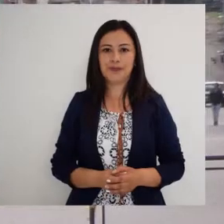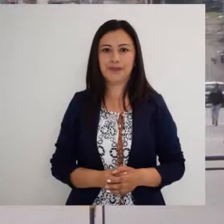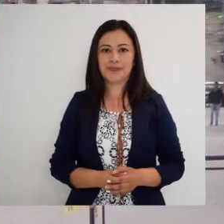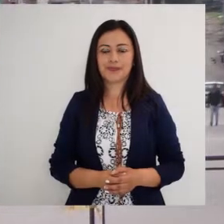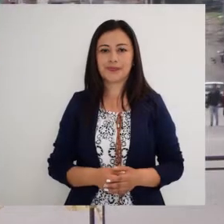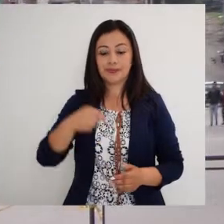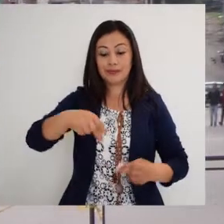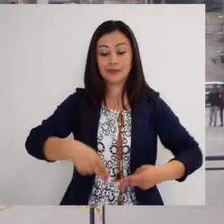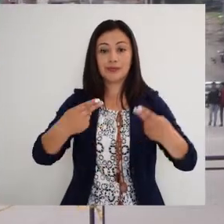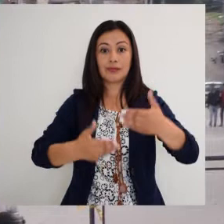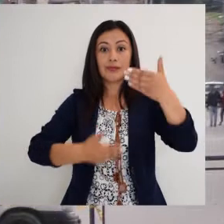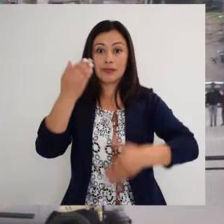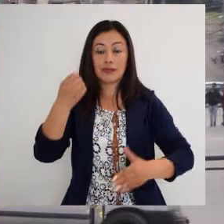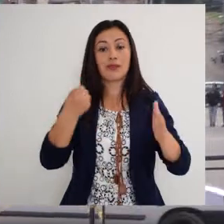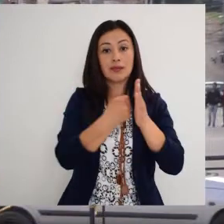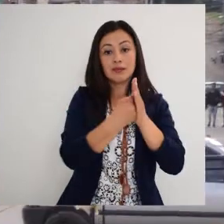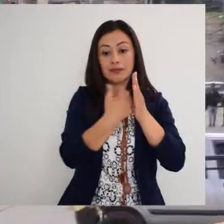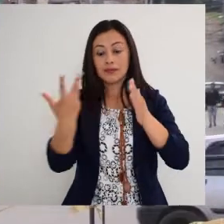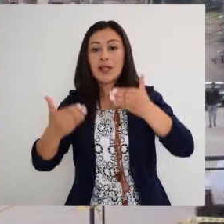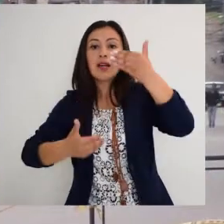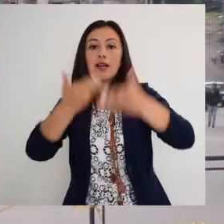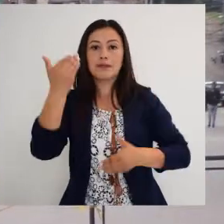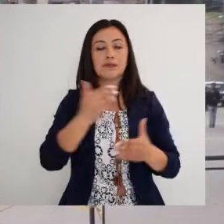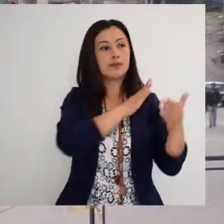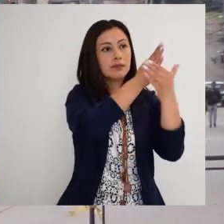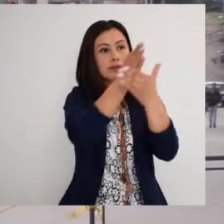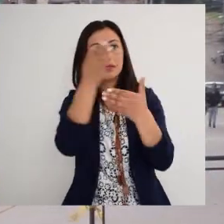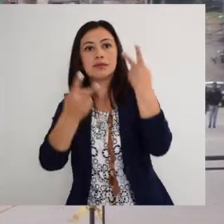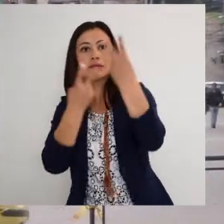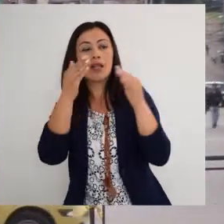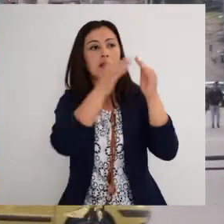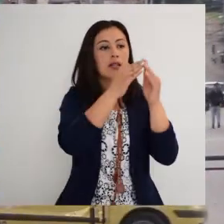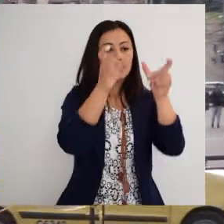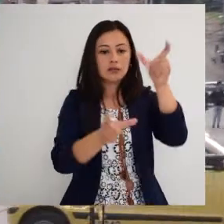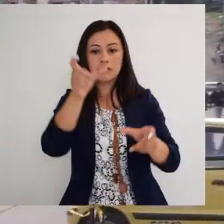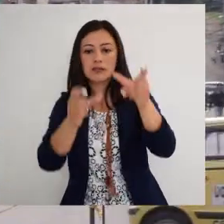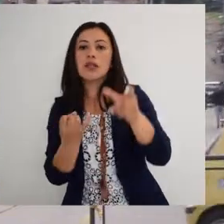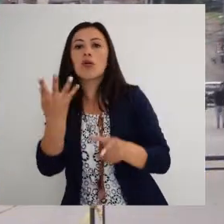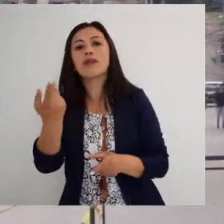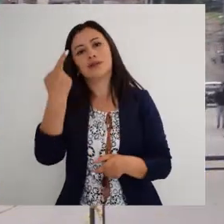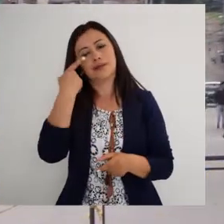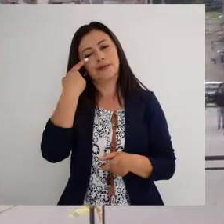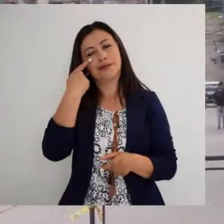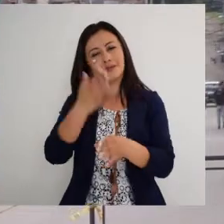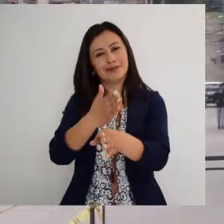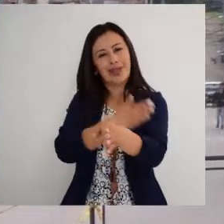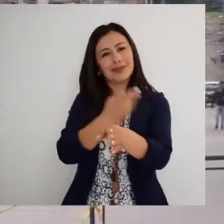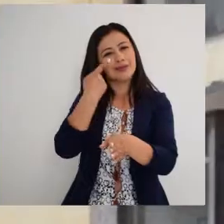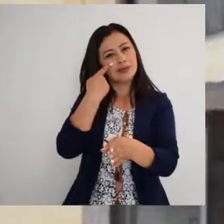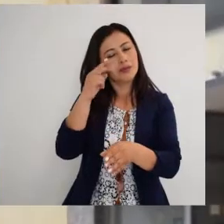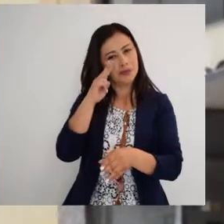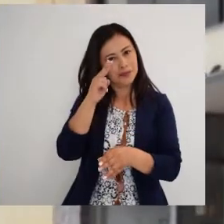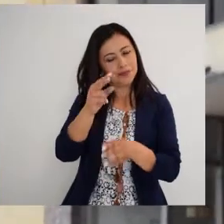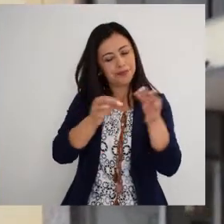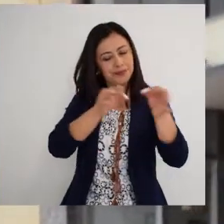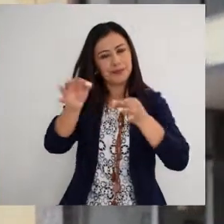Y en Tunja ya inició el Censo Nacional de Población y Vivienda. Tunja en Equipo le entrega algunas recomendaciones para que tenga en cuenta. El